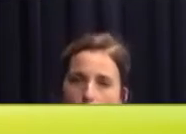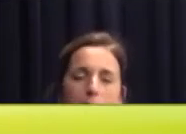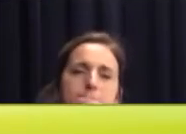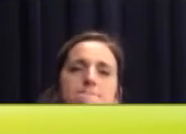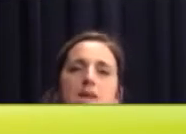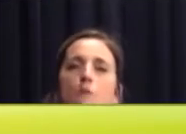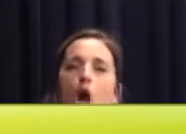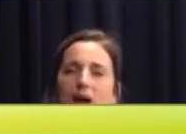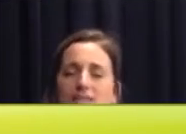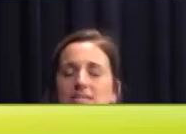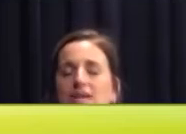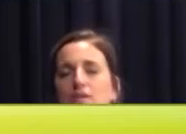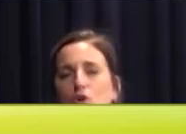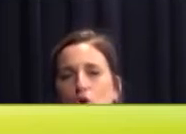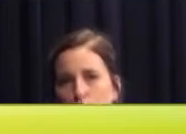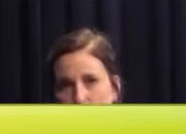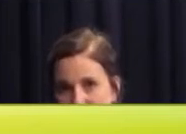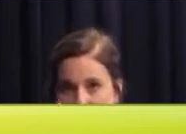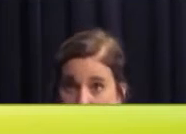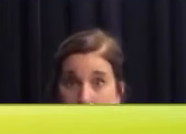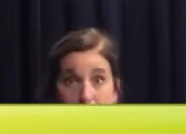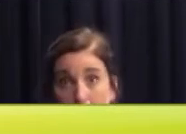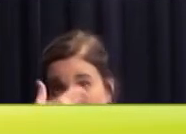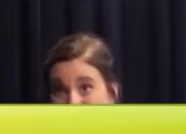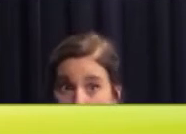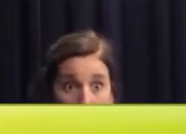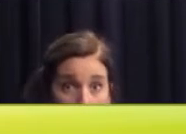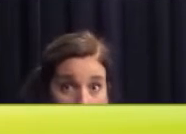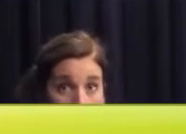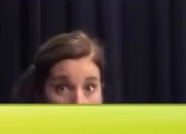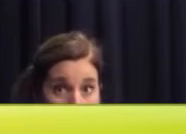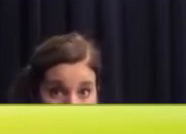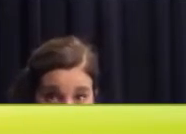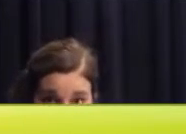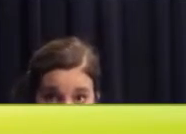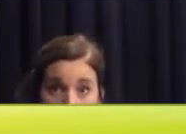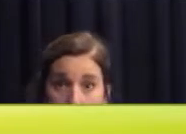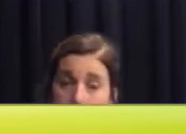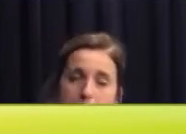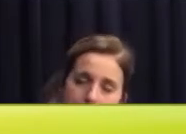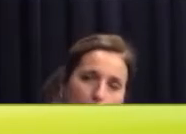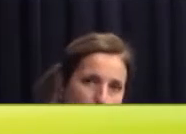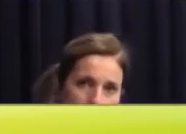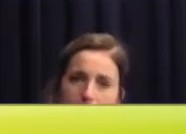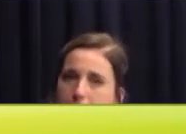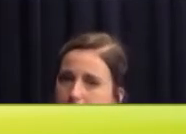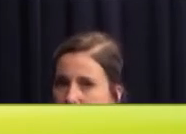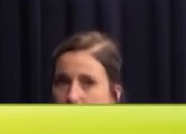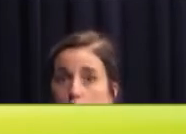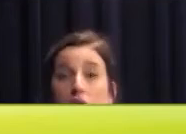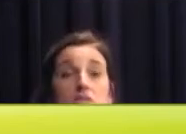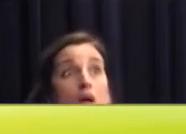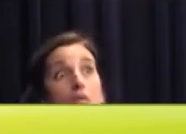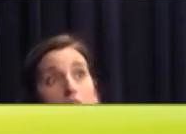haciendo test a los asintomáticos y obviamente que seguramente estas demoras